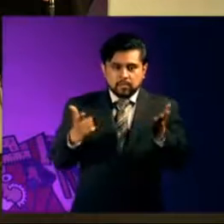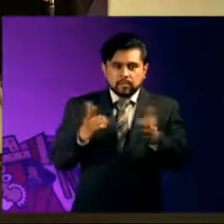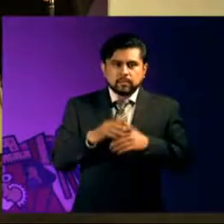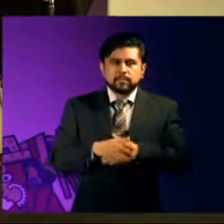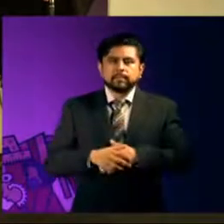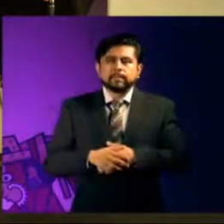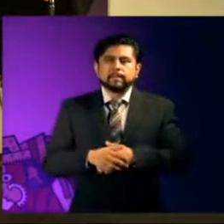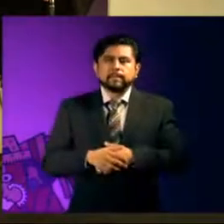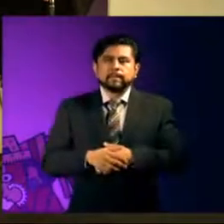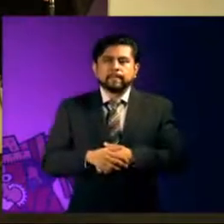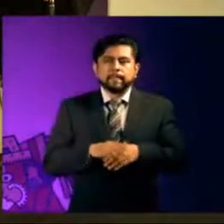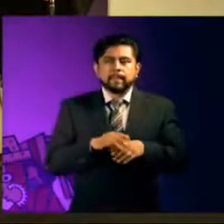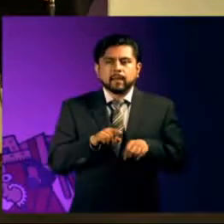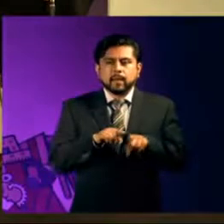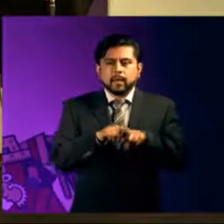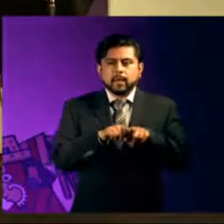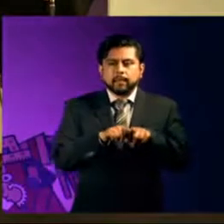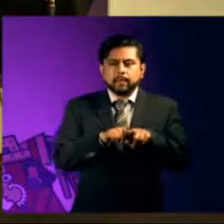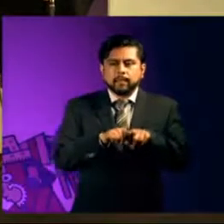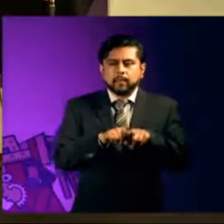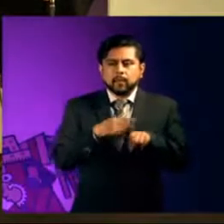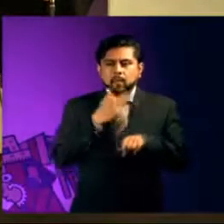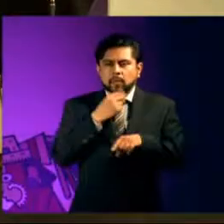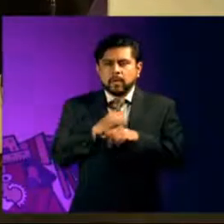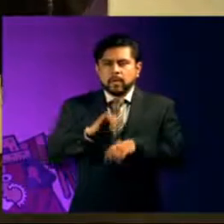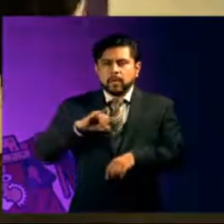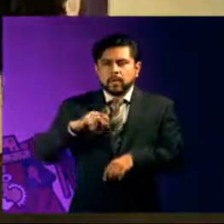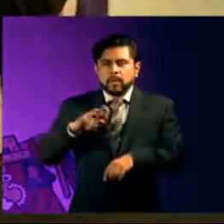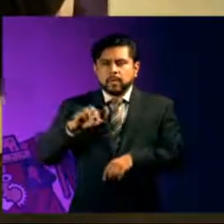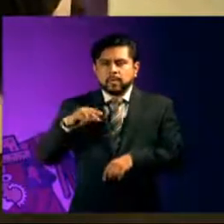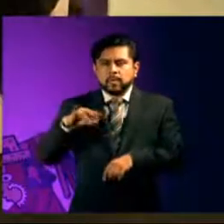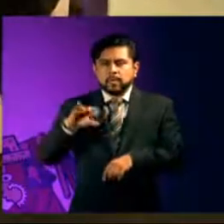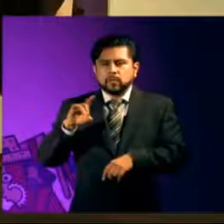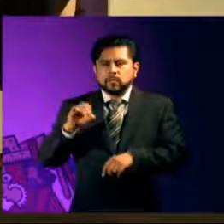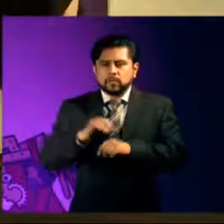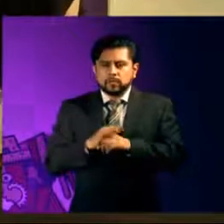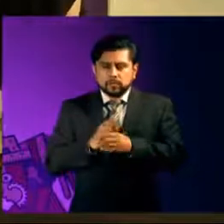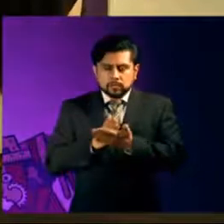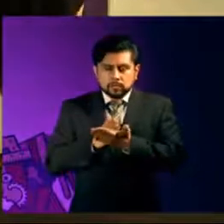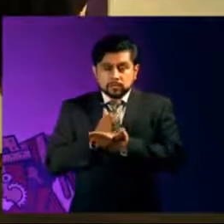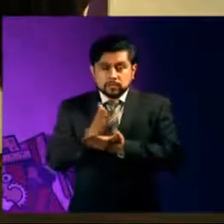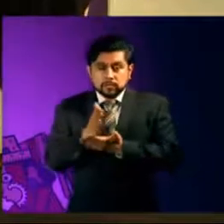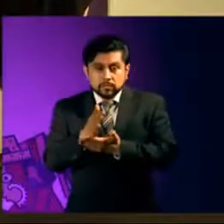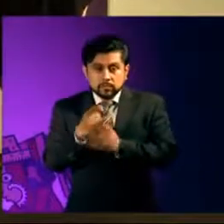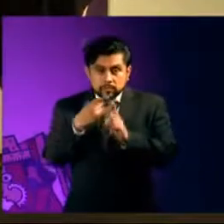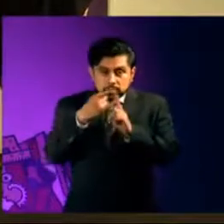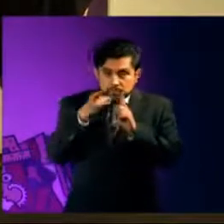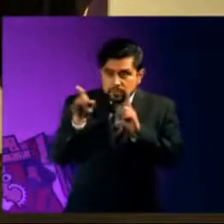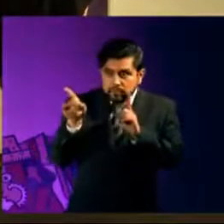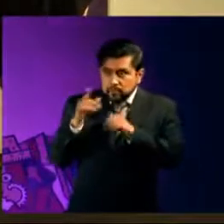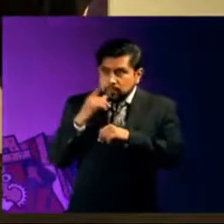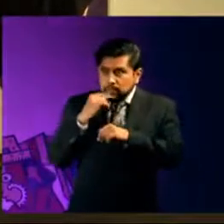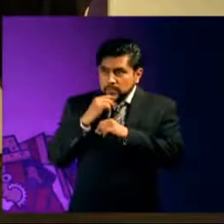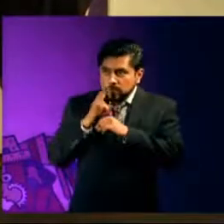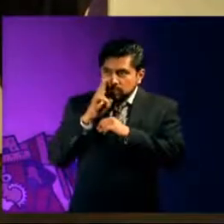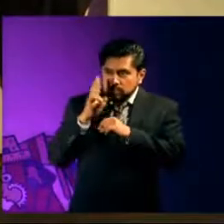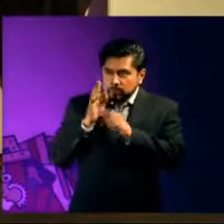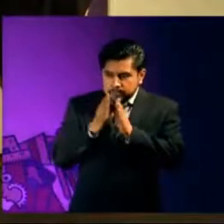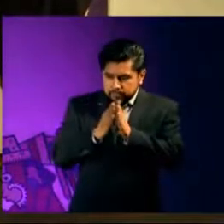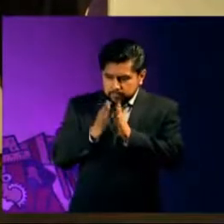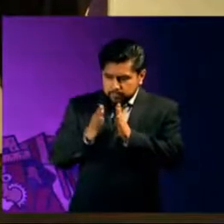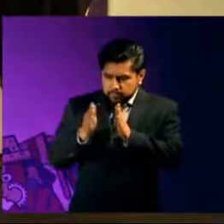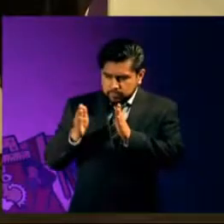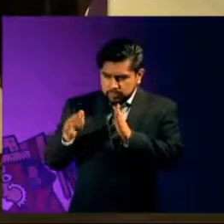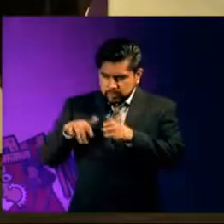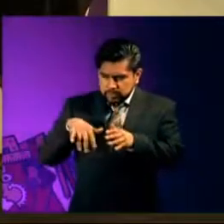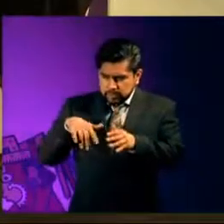hermano manuel jaramillo entra a un despacho de una policía y ve un archivo que en realidad parece